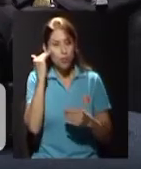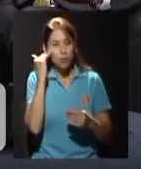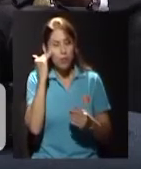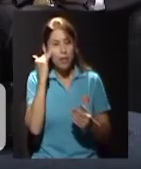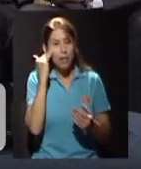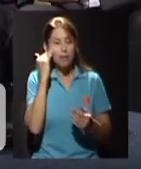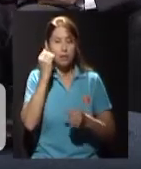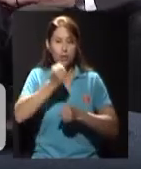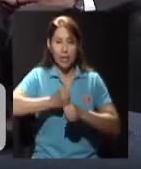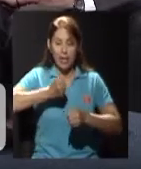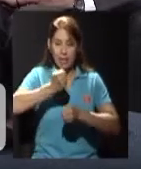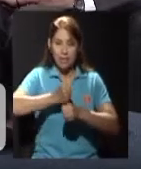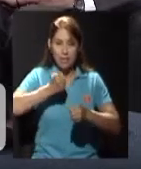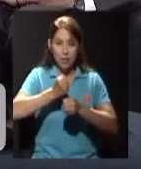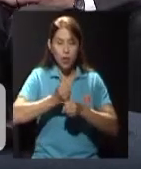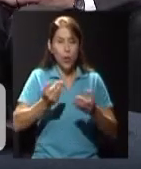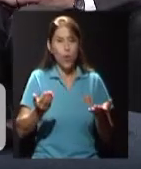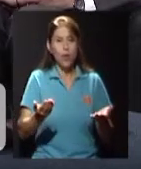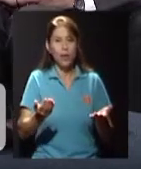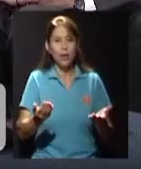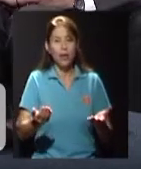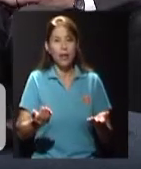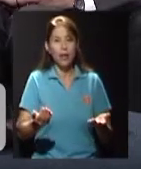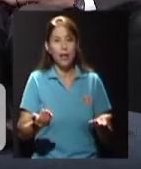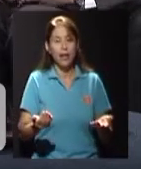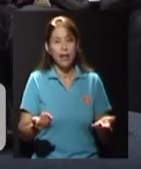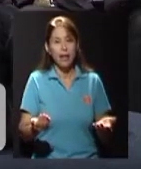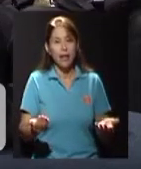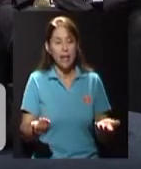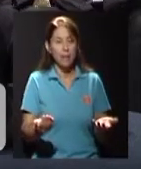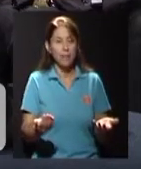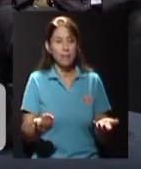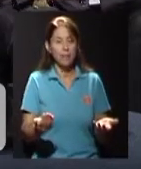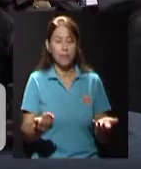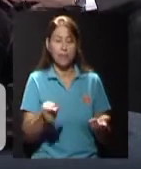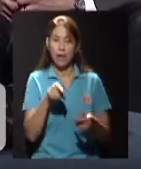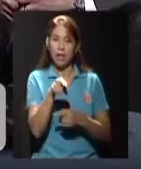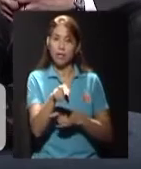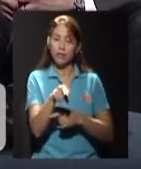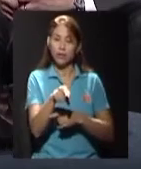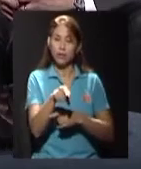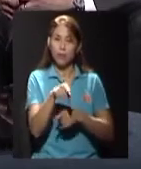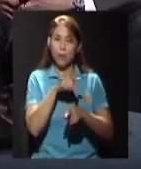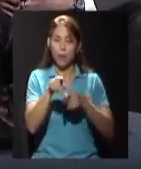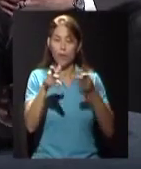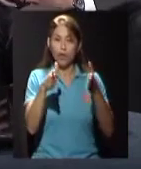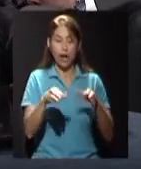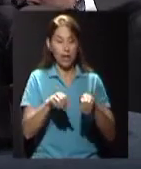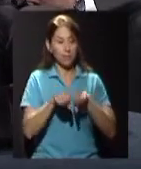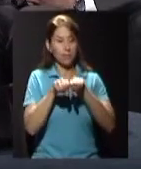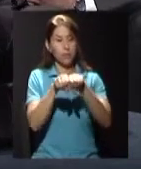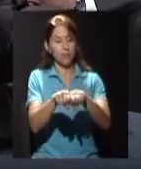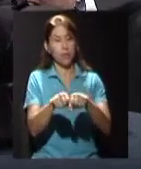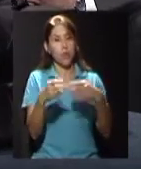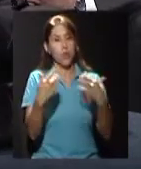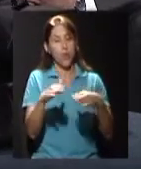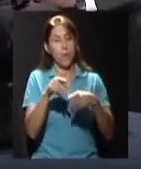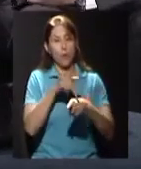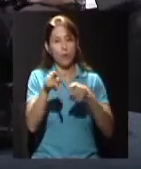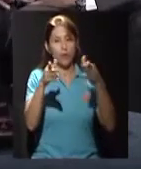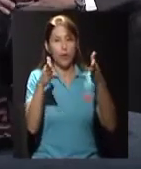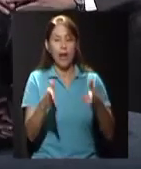de gestión qué y los convierten en un profesional sumamente útil para eso